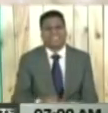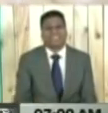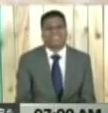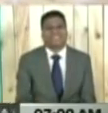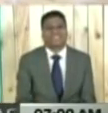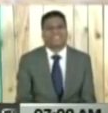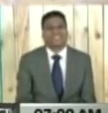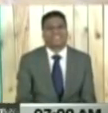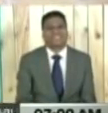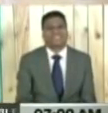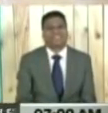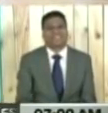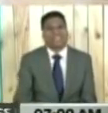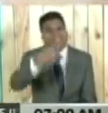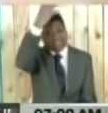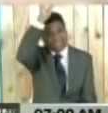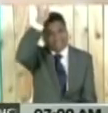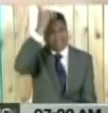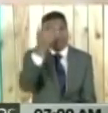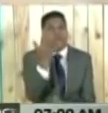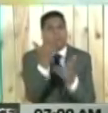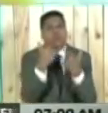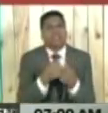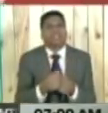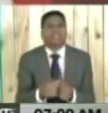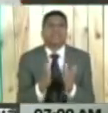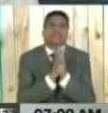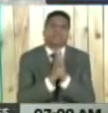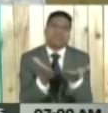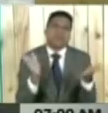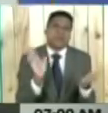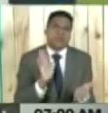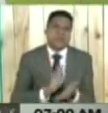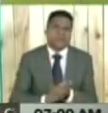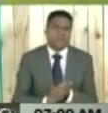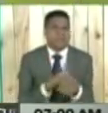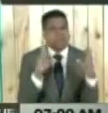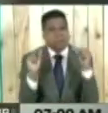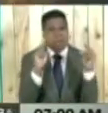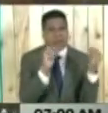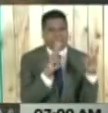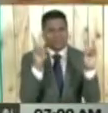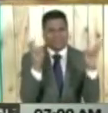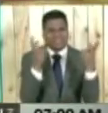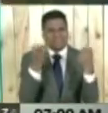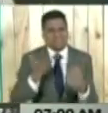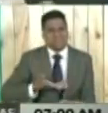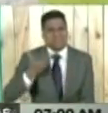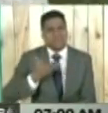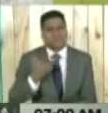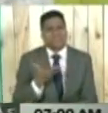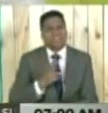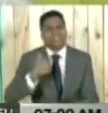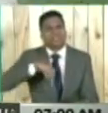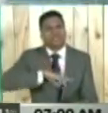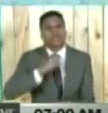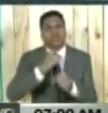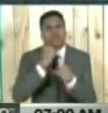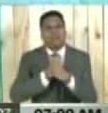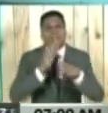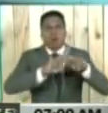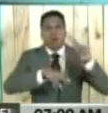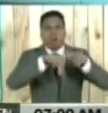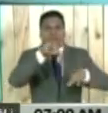vaya y a que le faría sin una ñapita, porque además estamos hablando de temas importantes y hablamos de los que trabajan por la patria, de los que